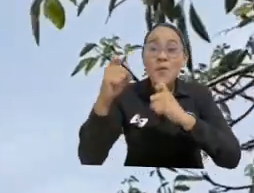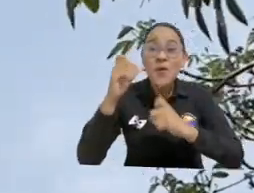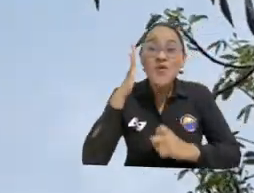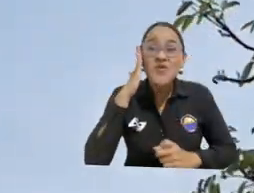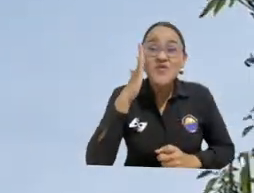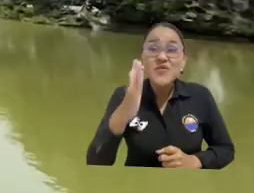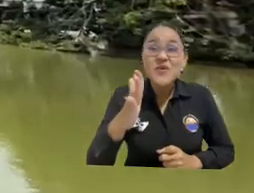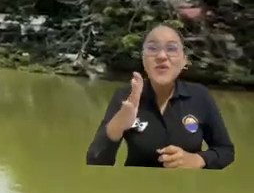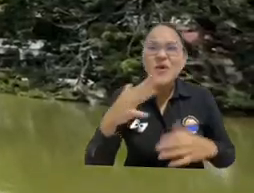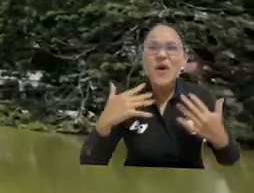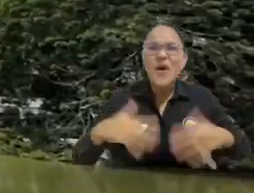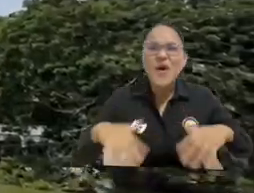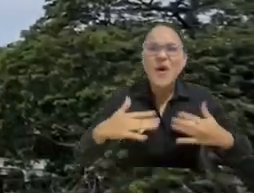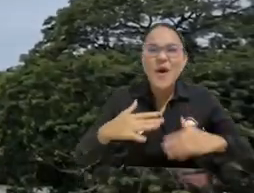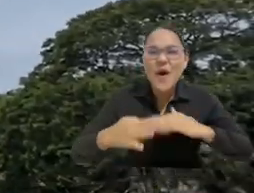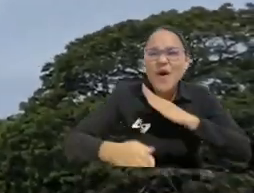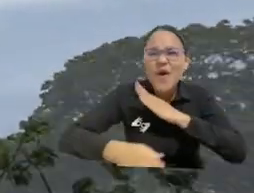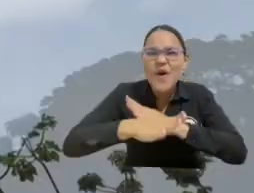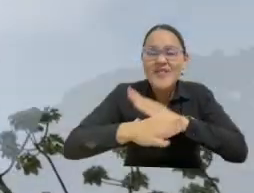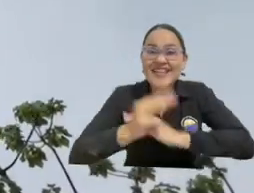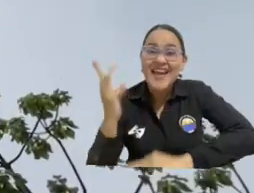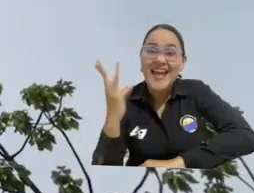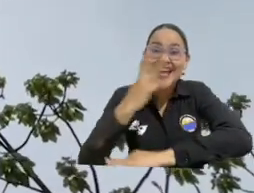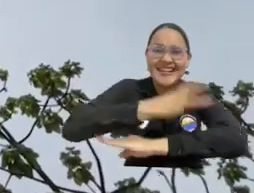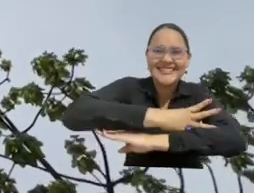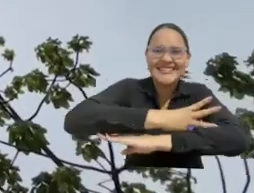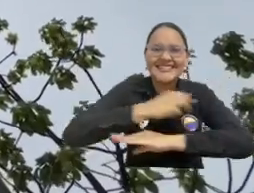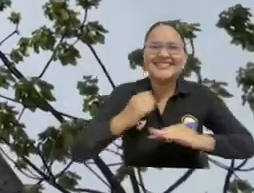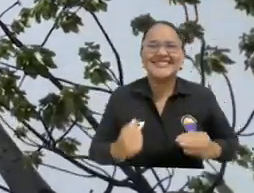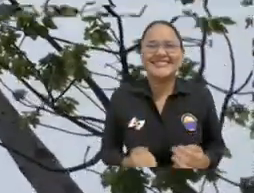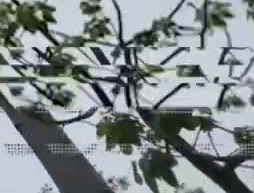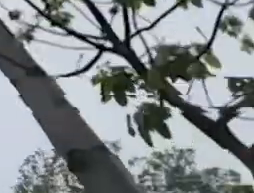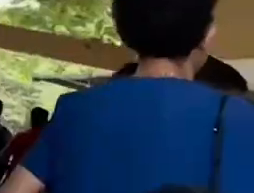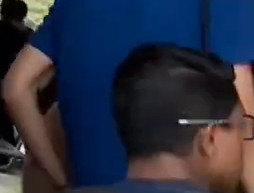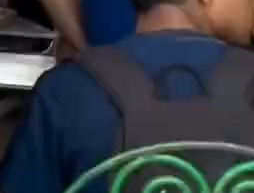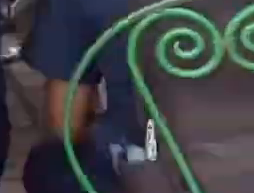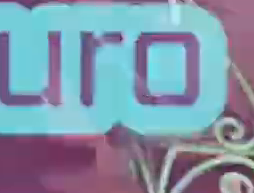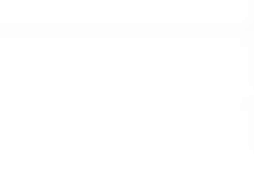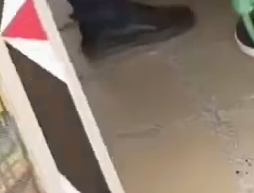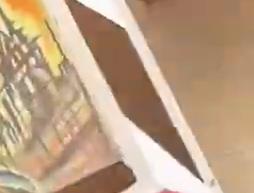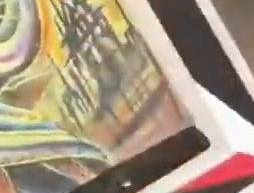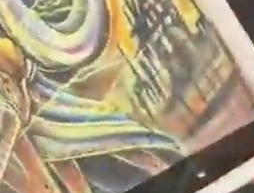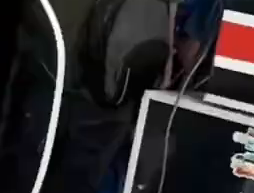El viaje hacia el futuro en la Universidad del Magdalena avanza en su tercer día.